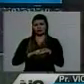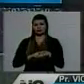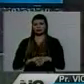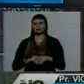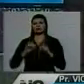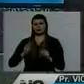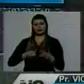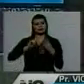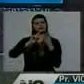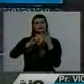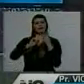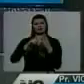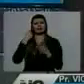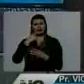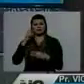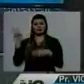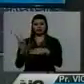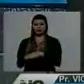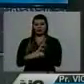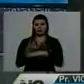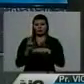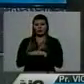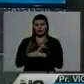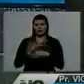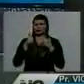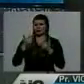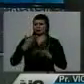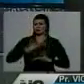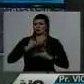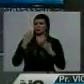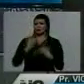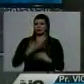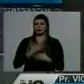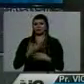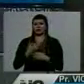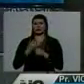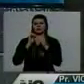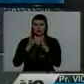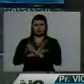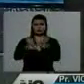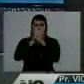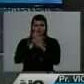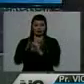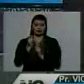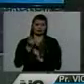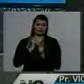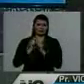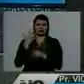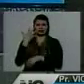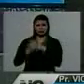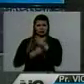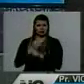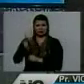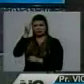Tercero, nos toca cuidar y forjar las buenas costumbres. Claro, podemos discutir por cinco años qué